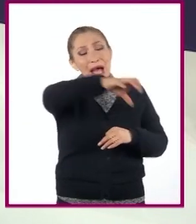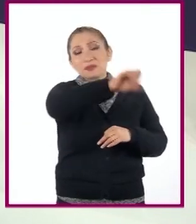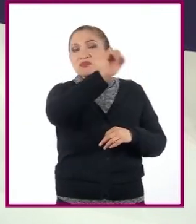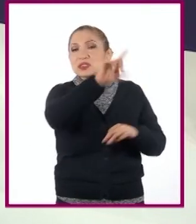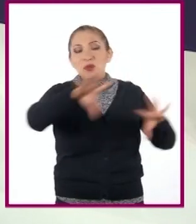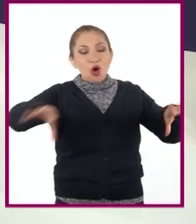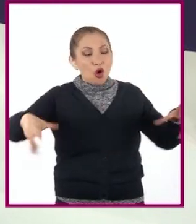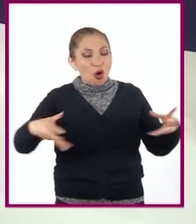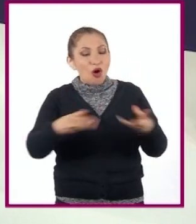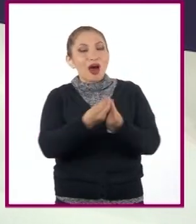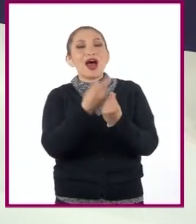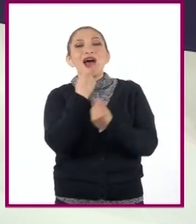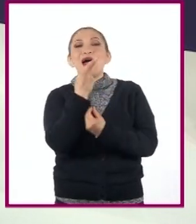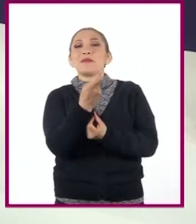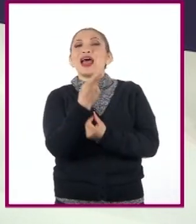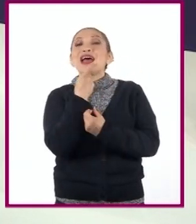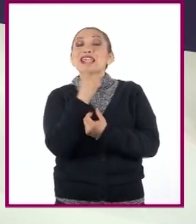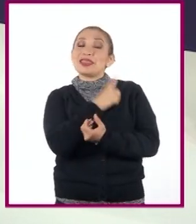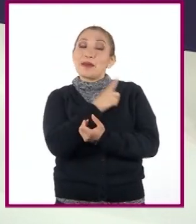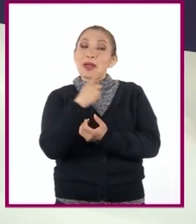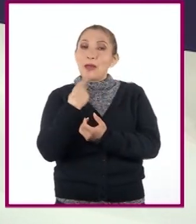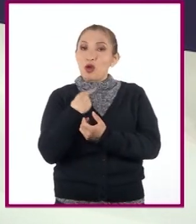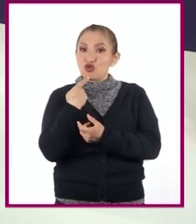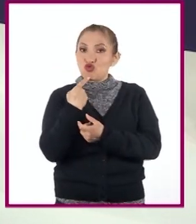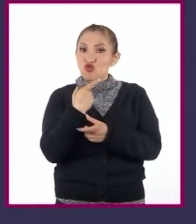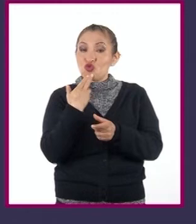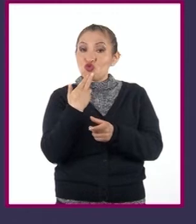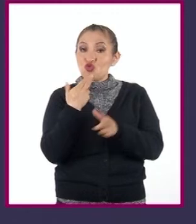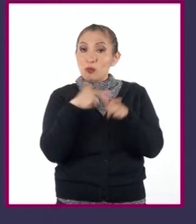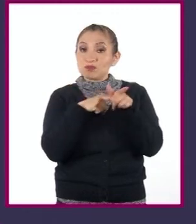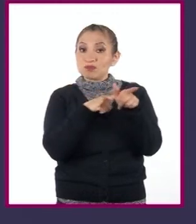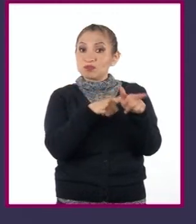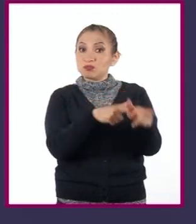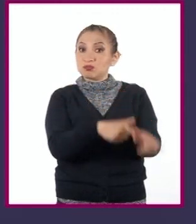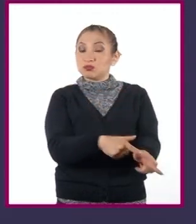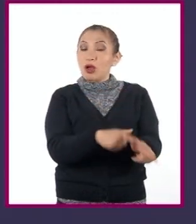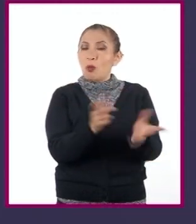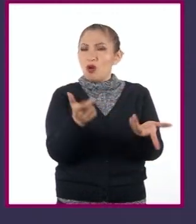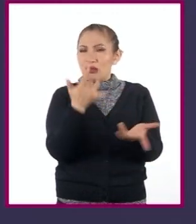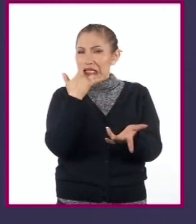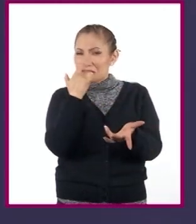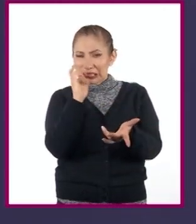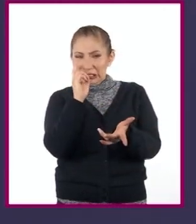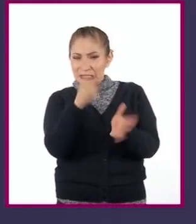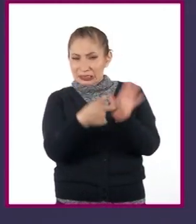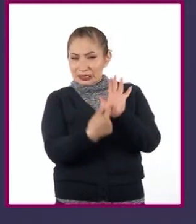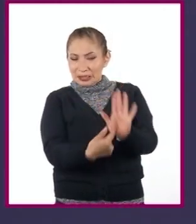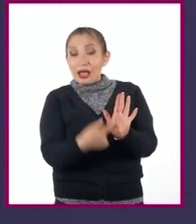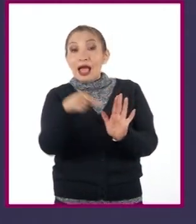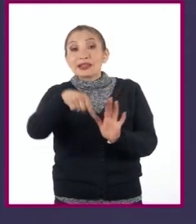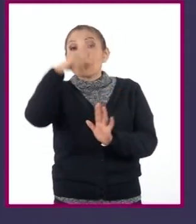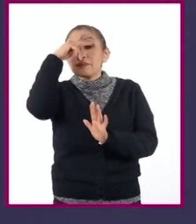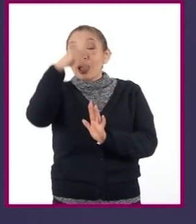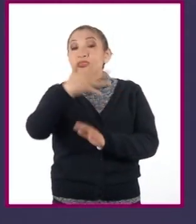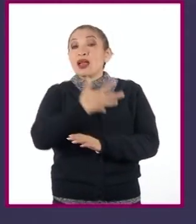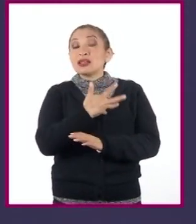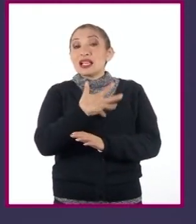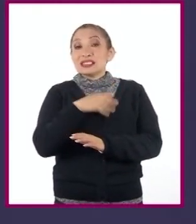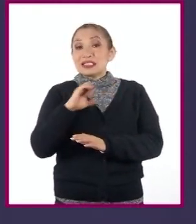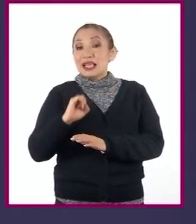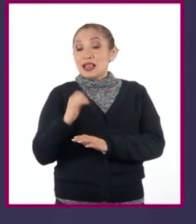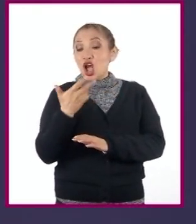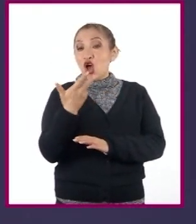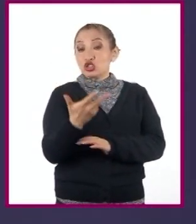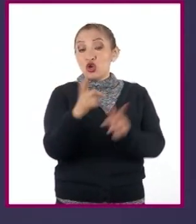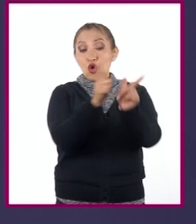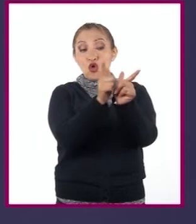una comunidad de hablantes y debemos preservarlas. Como dato curioso, les comparto que en México tenemos